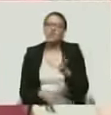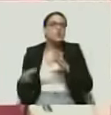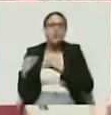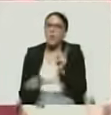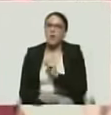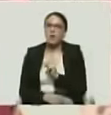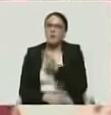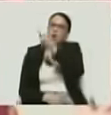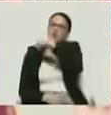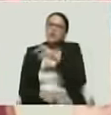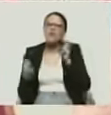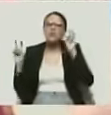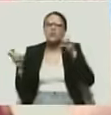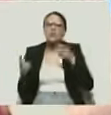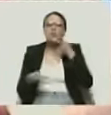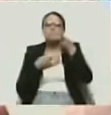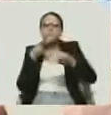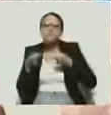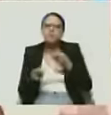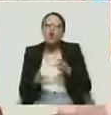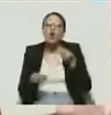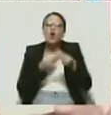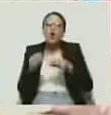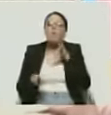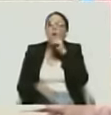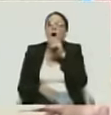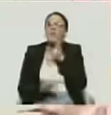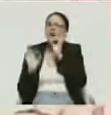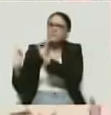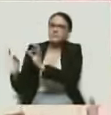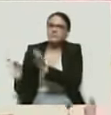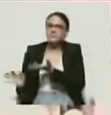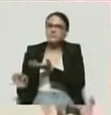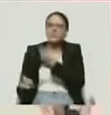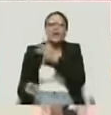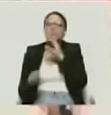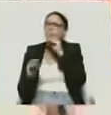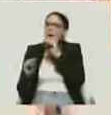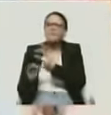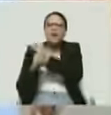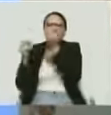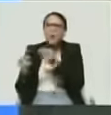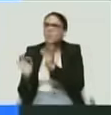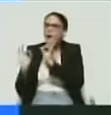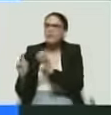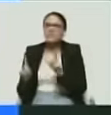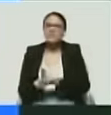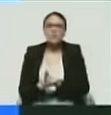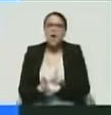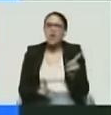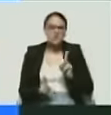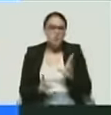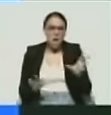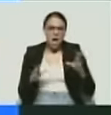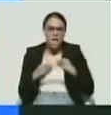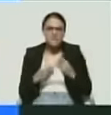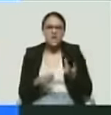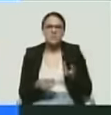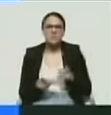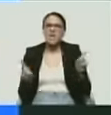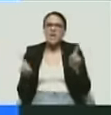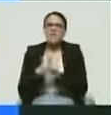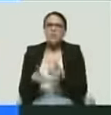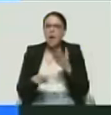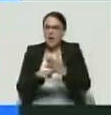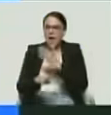términos absolutamente fascistas, que perfectamente podrían decirlo los fascistas de Ucrania, o que perfectamente lo podrían decir los fascistas italianos de la década